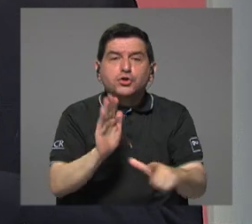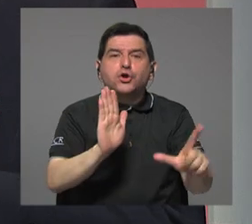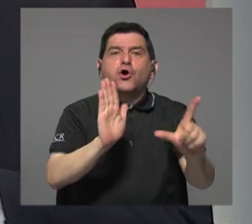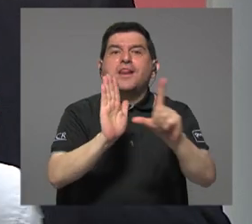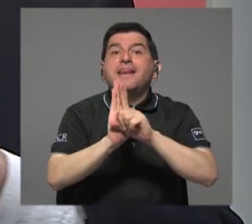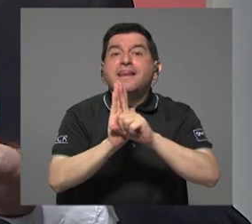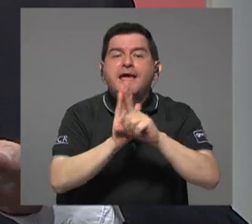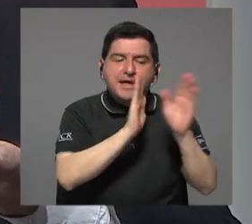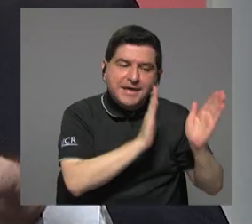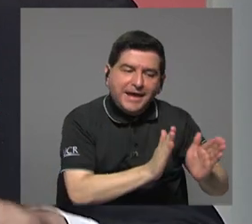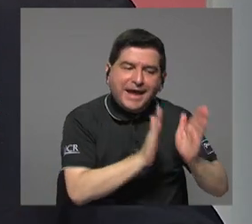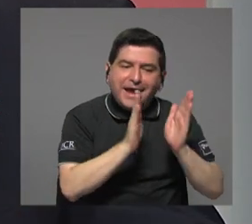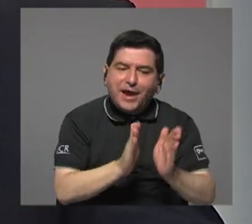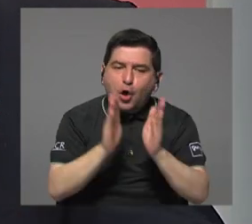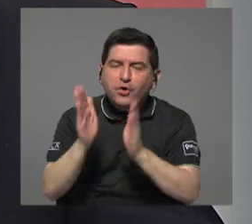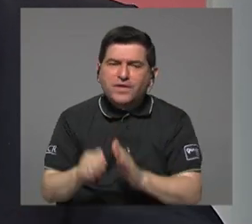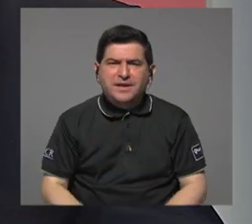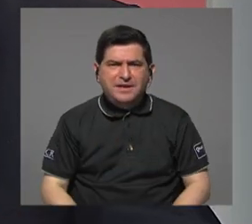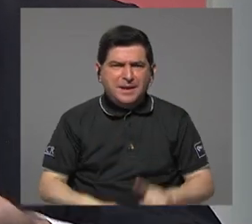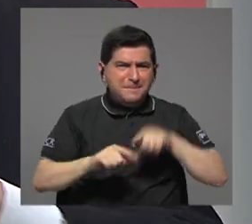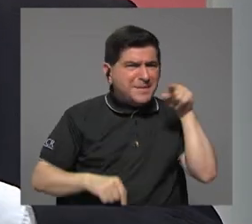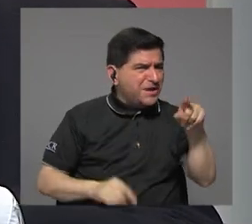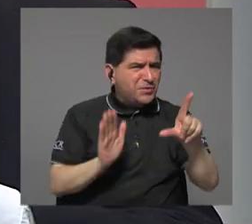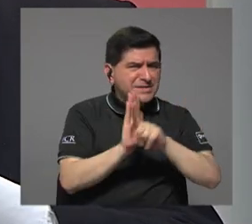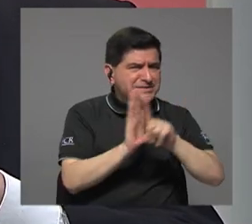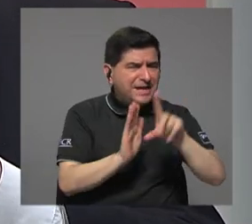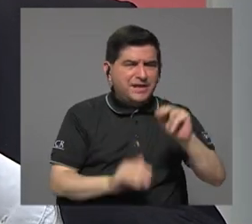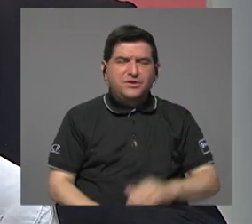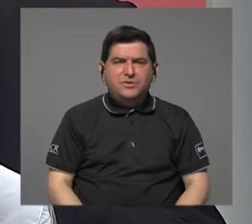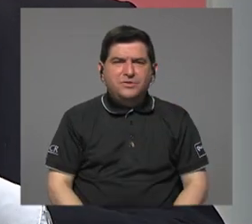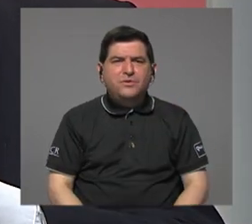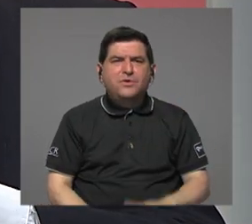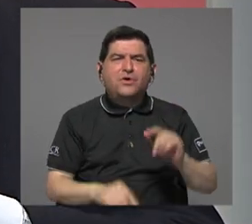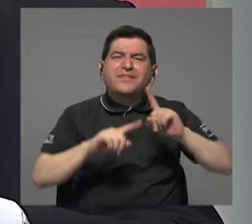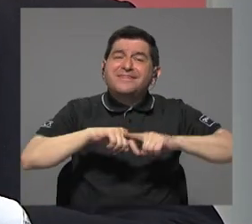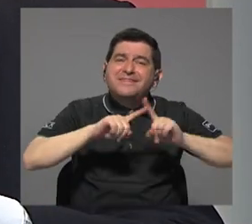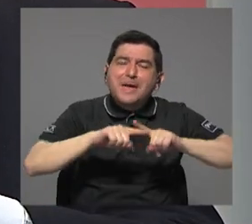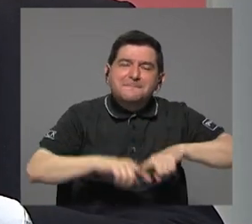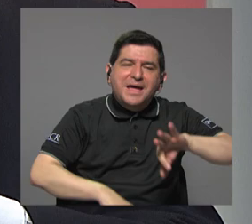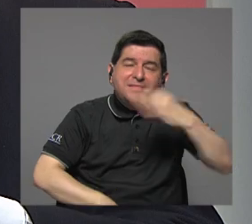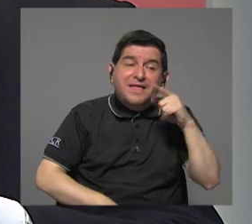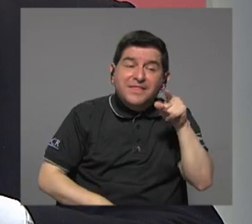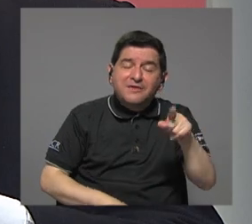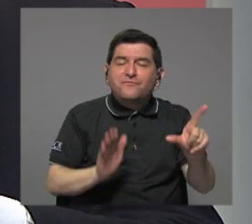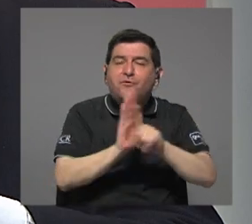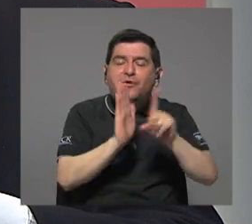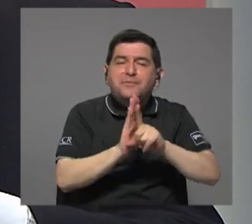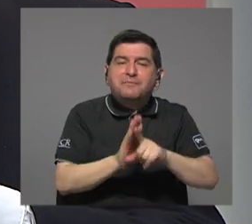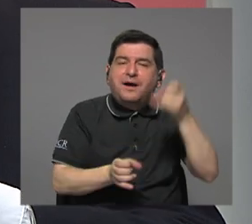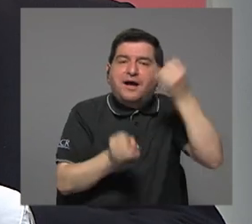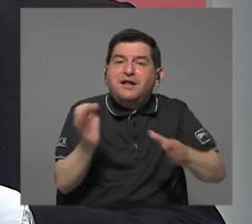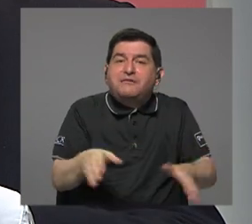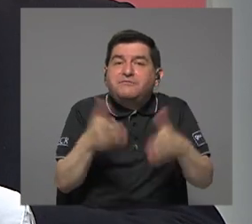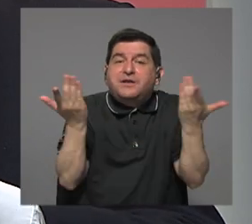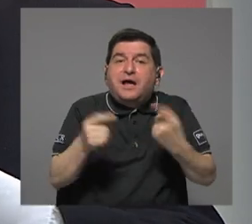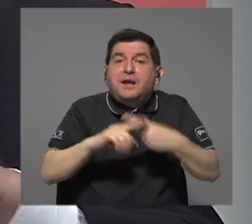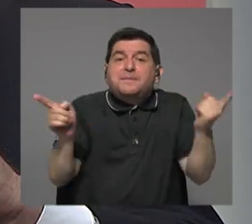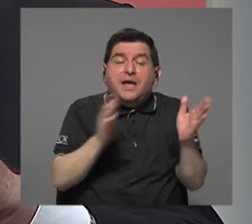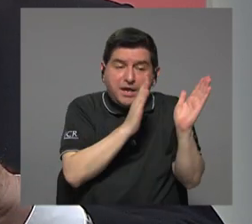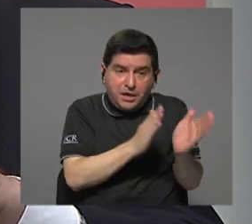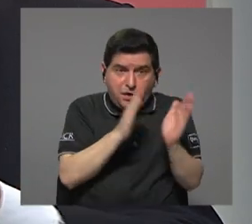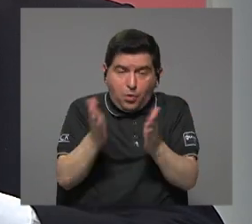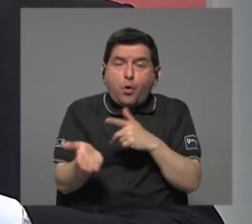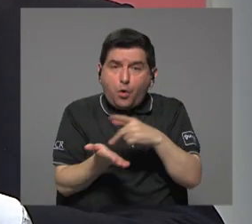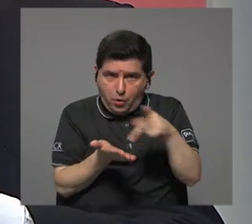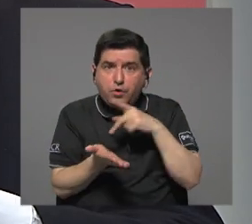para ordenar apoyaría está en los salarios depende de cómo quede esta verdad pero hay que ordenar